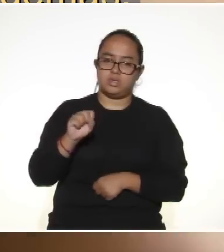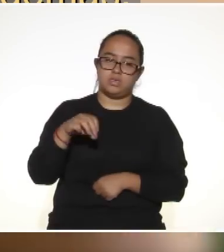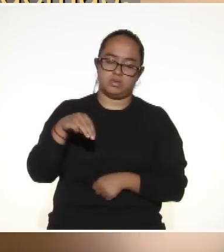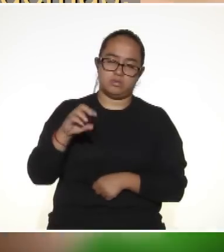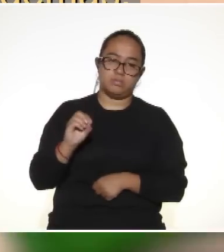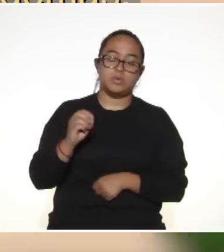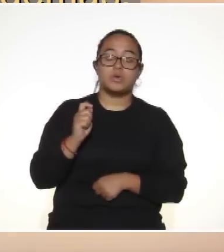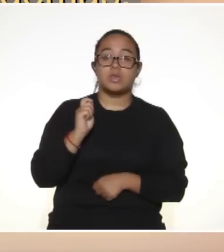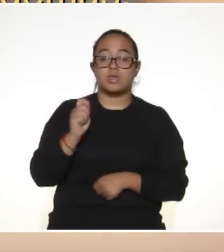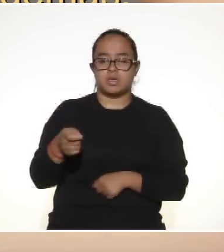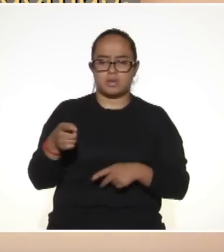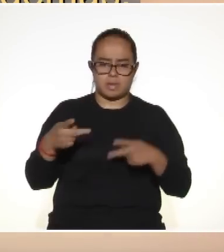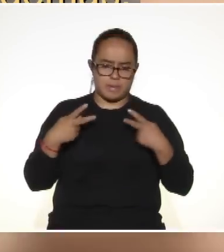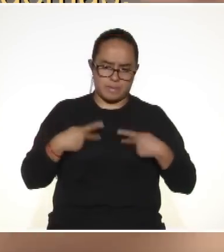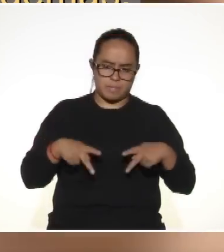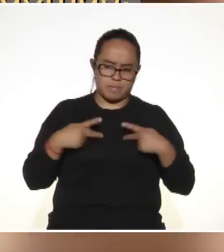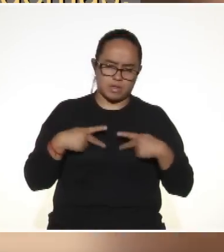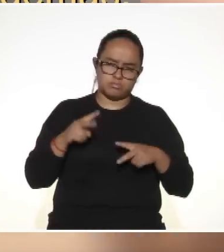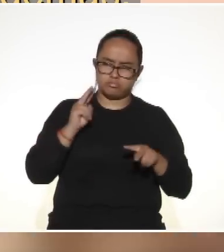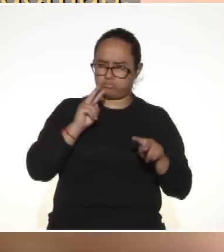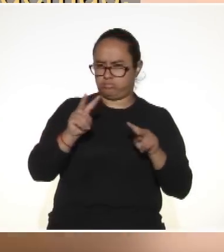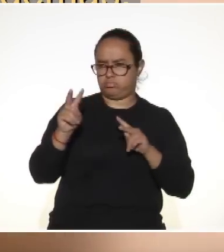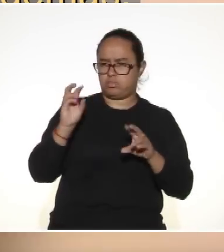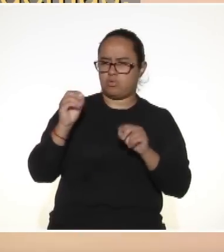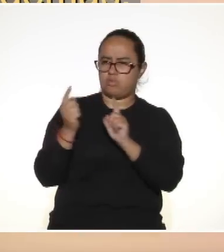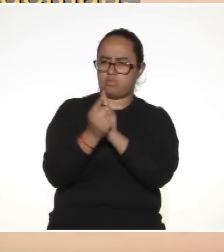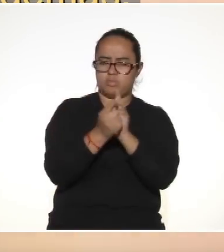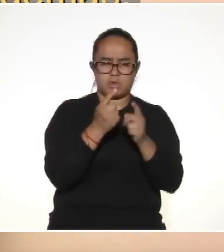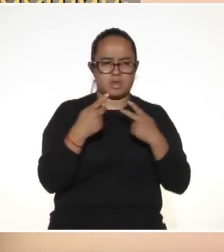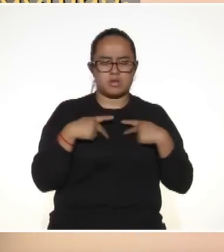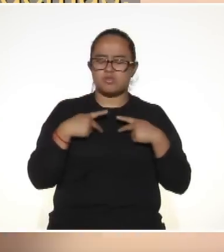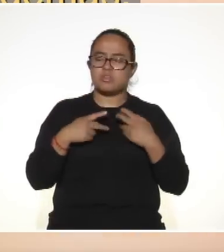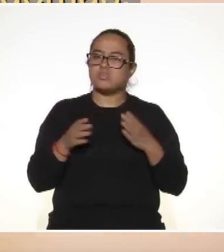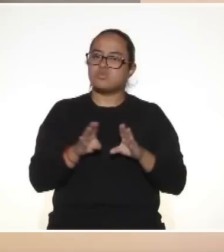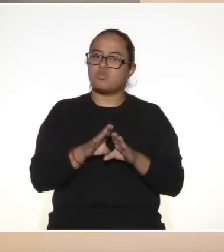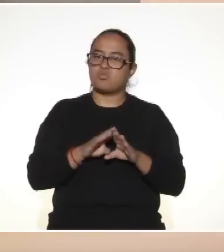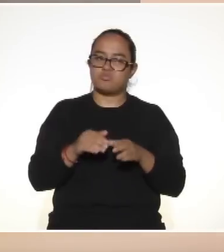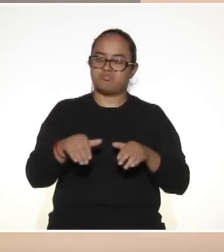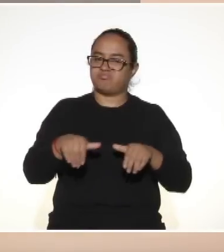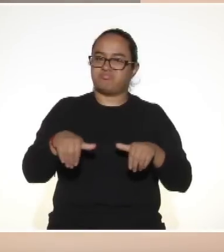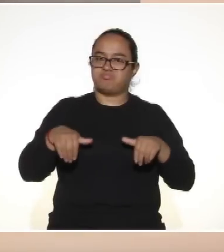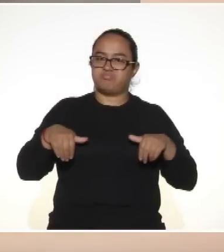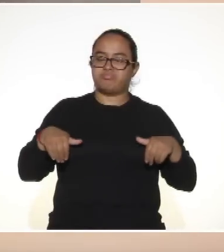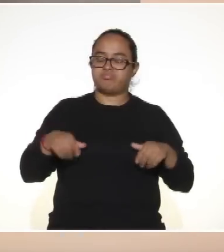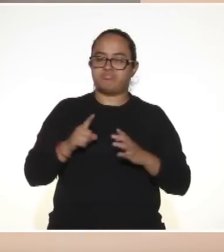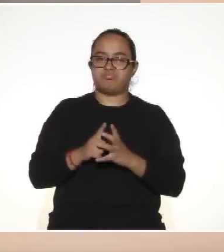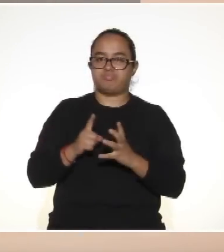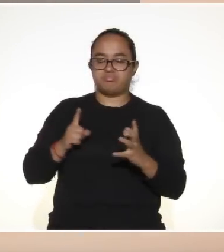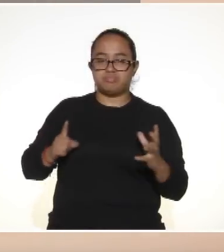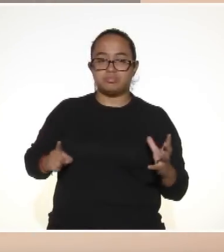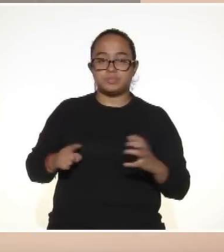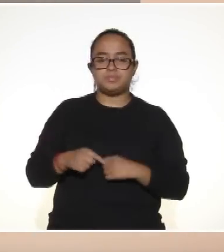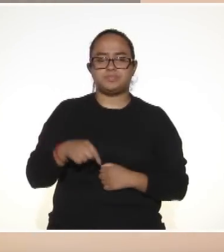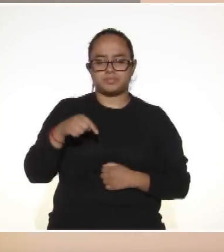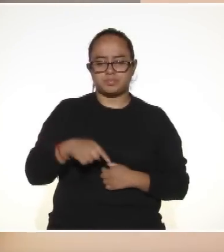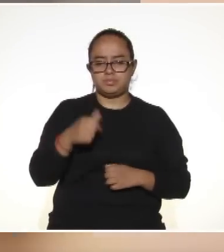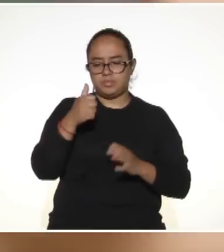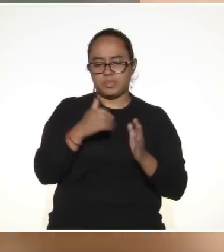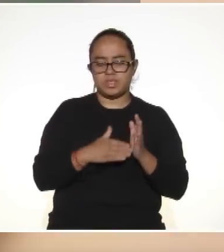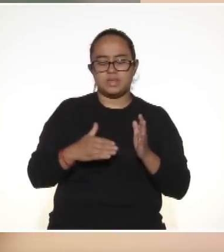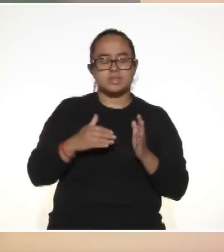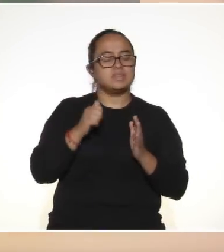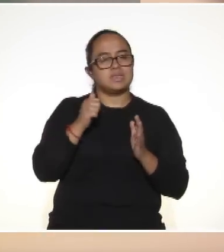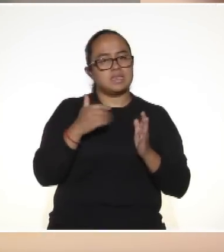manera en la que un ser humano percibe y socializa con los demás. En nuestro país, poco más de 6,000